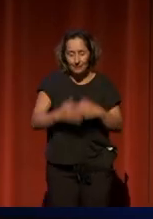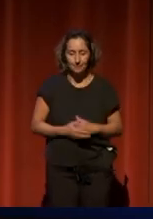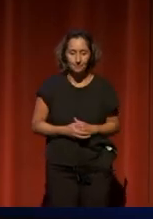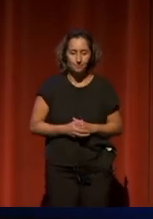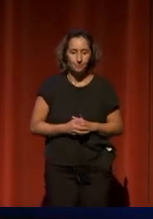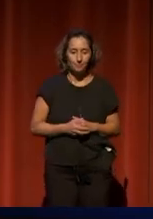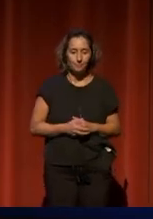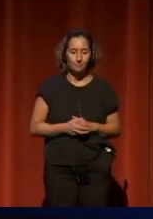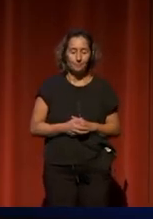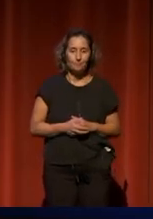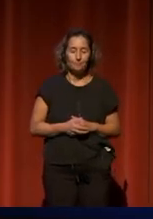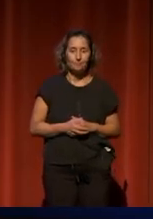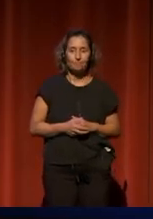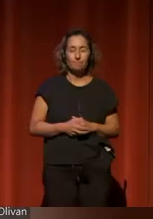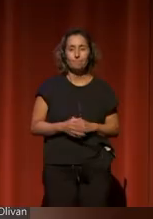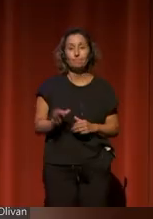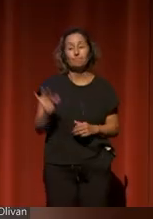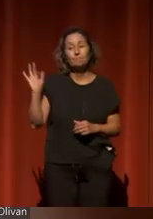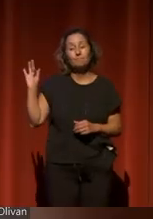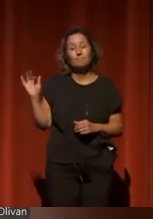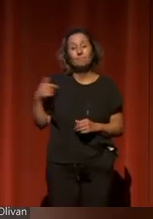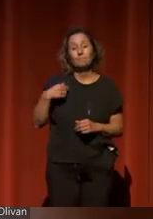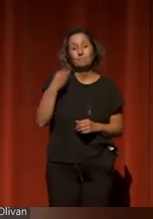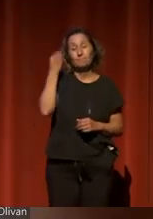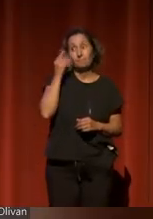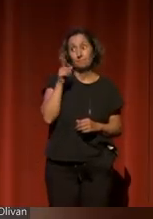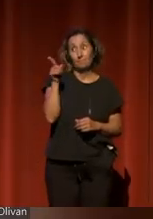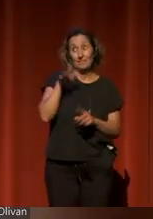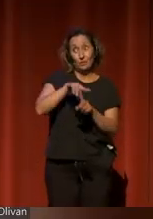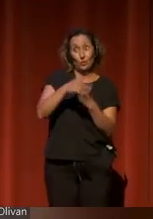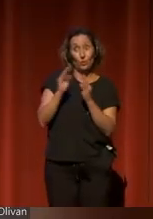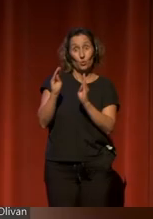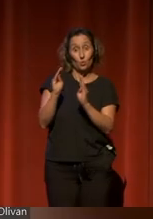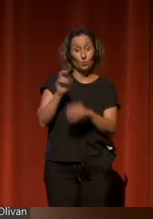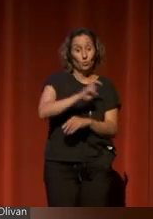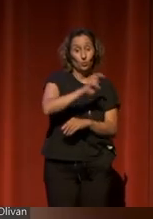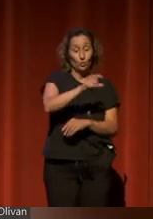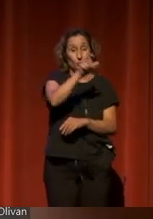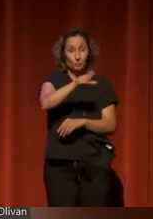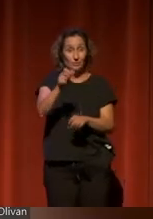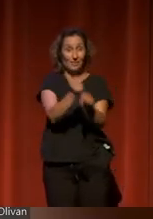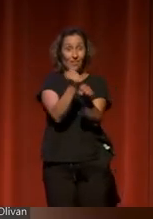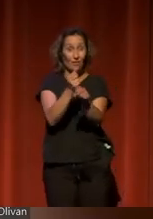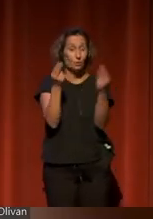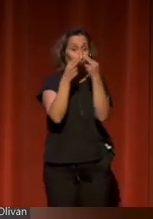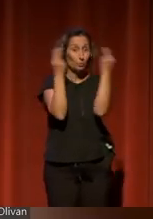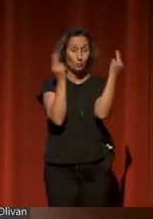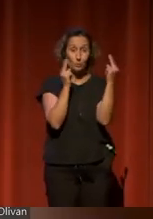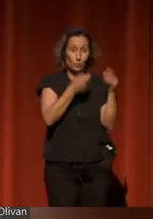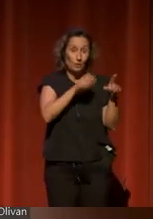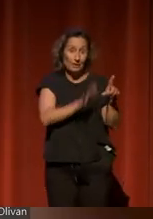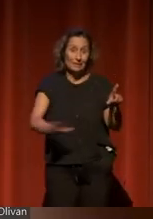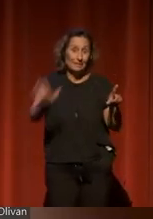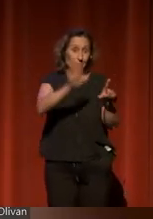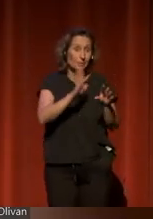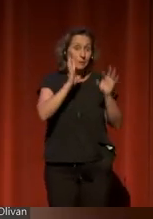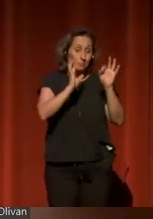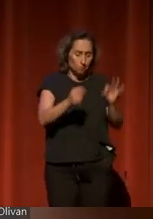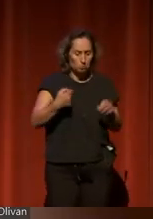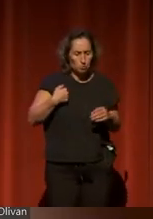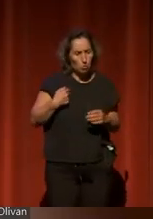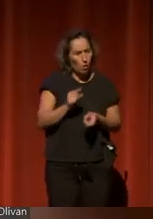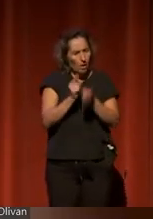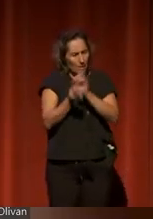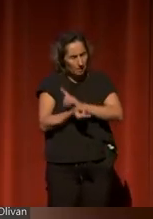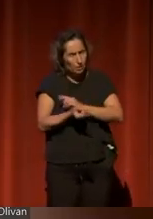Sí bueno Yo creo que estás en la disyuntiva que están tantos empleados públicos no en en España de que quiero cambiar las cosas